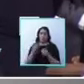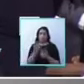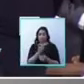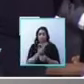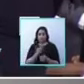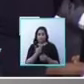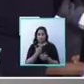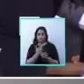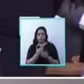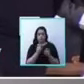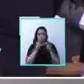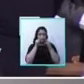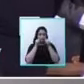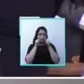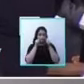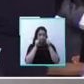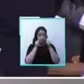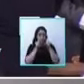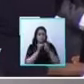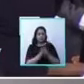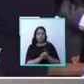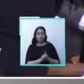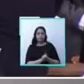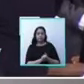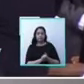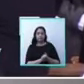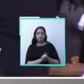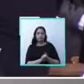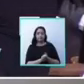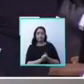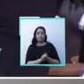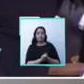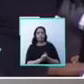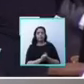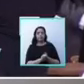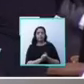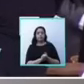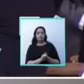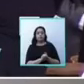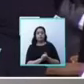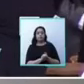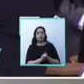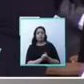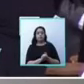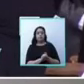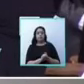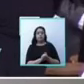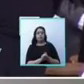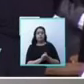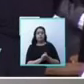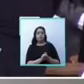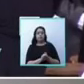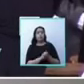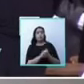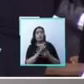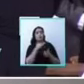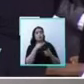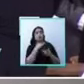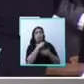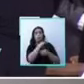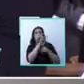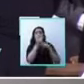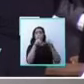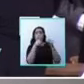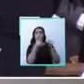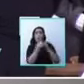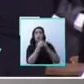política, ¿verdad? Ese golpe de Estado implicó realmente, ¿verdad? Concentrar esos grupos de derecha,